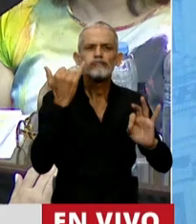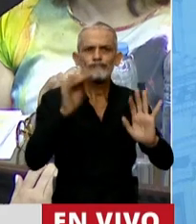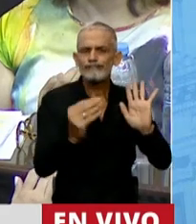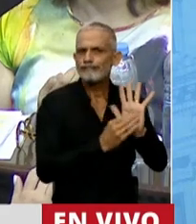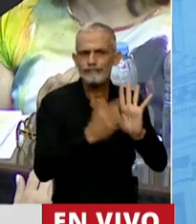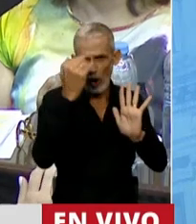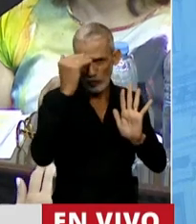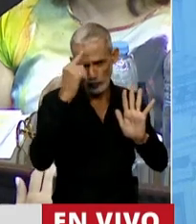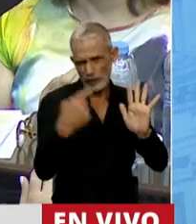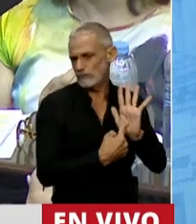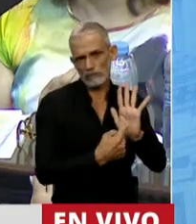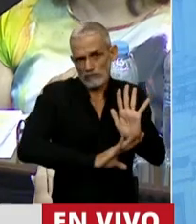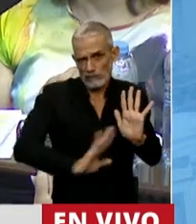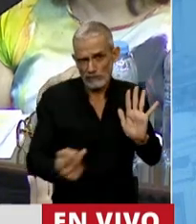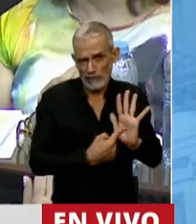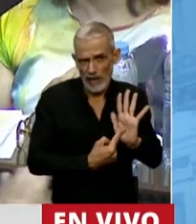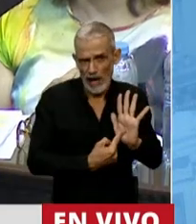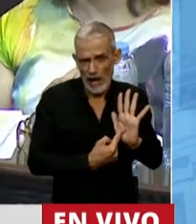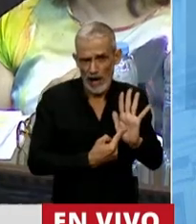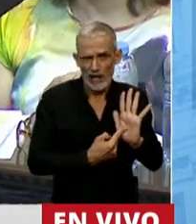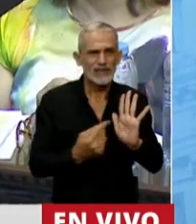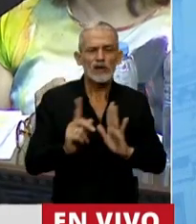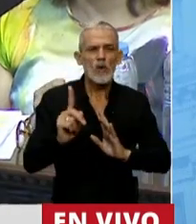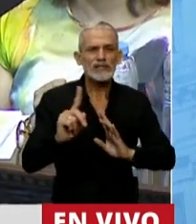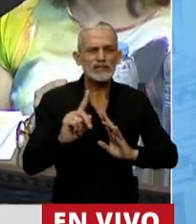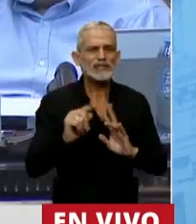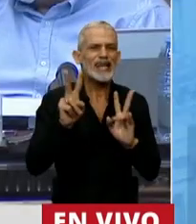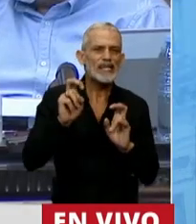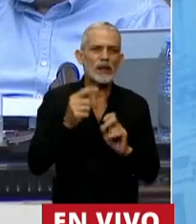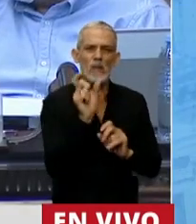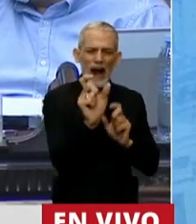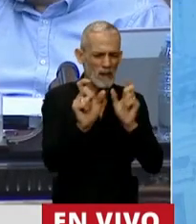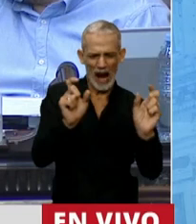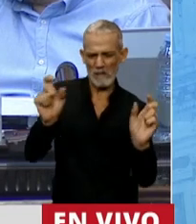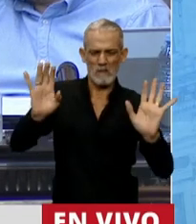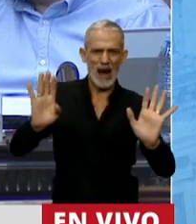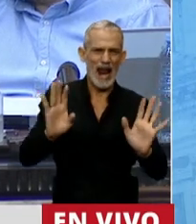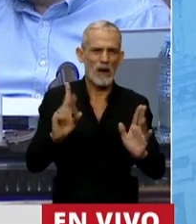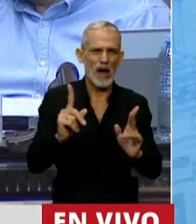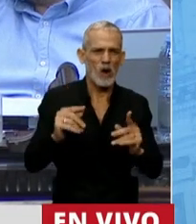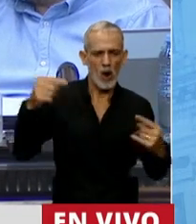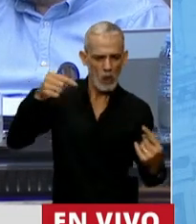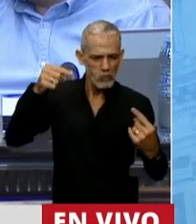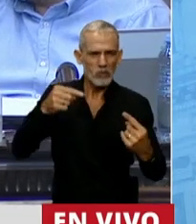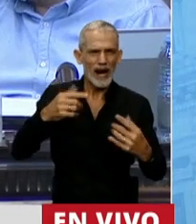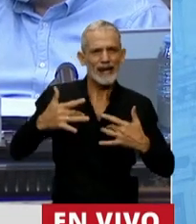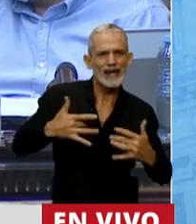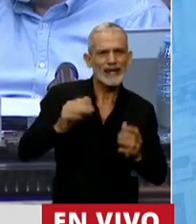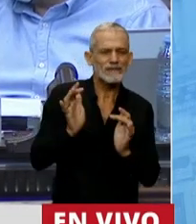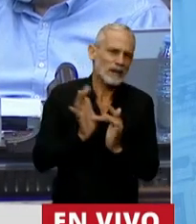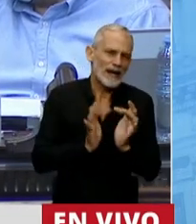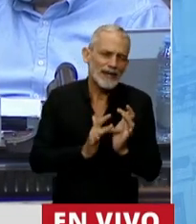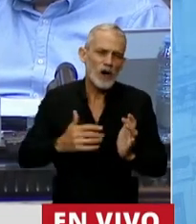Entonces, esto tampoco se trata de una cuestión de terminología, de un conflicto terminológico. Se trata